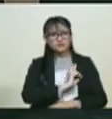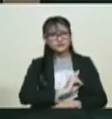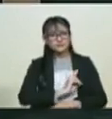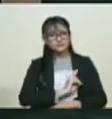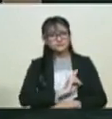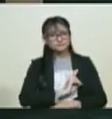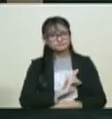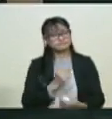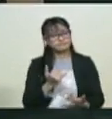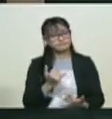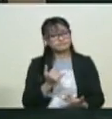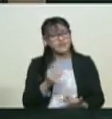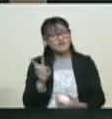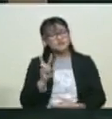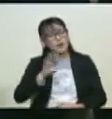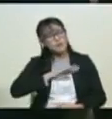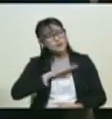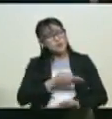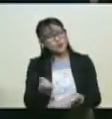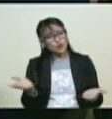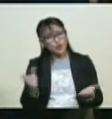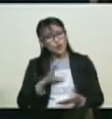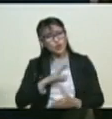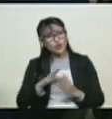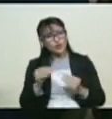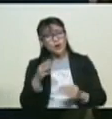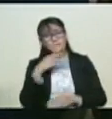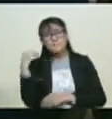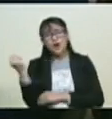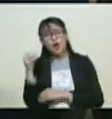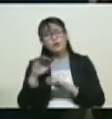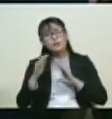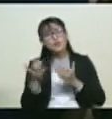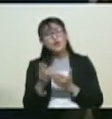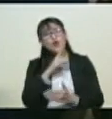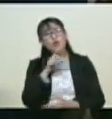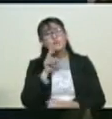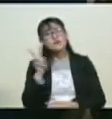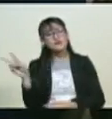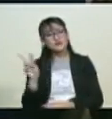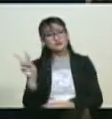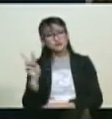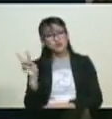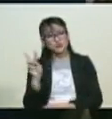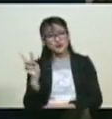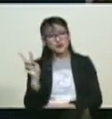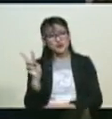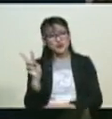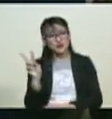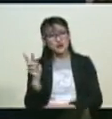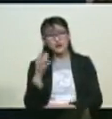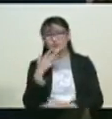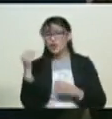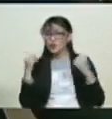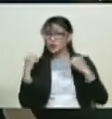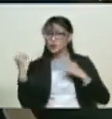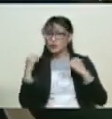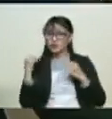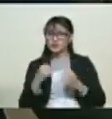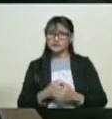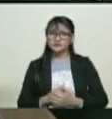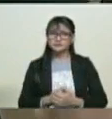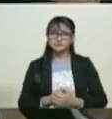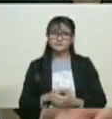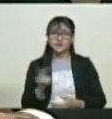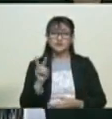este es nuestro país el mejor país del mundo se llama venezuela y a nadie le tiene que quedar duda de ello y si el